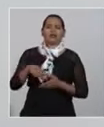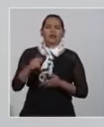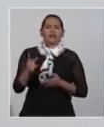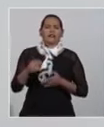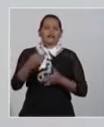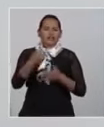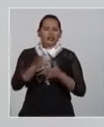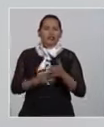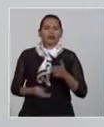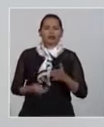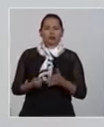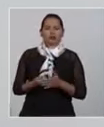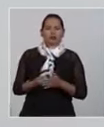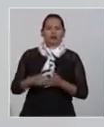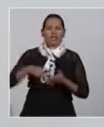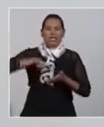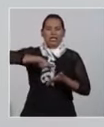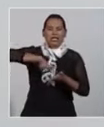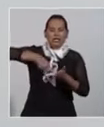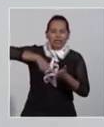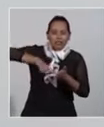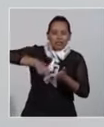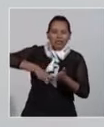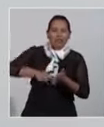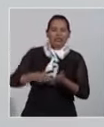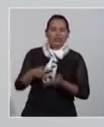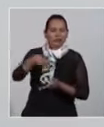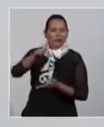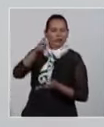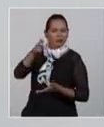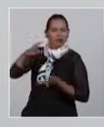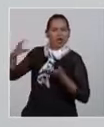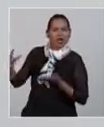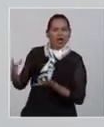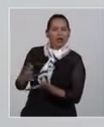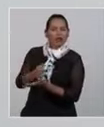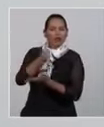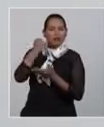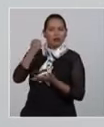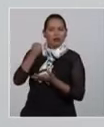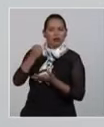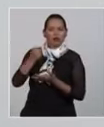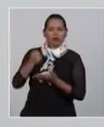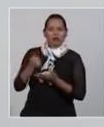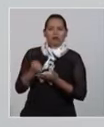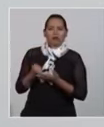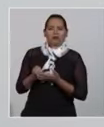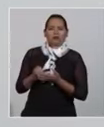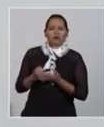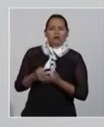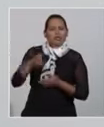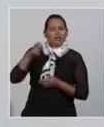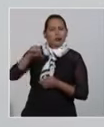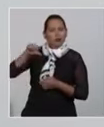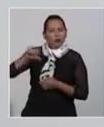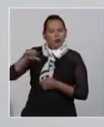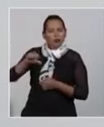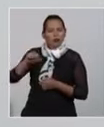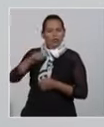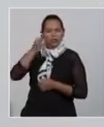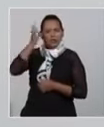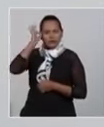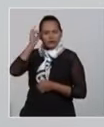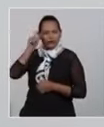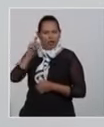pública internacional, la cual ganó una concesión que hoy tiene el servicio. Como ciudadana, comparto la inconformidad de